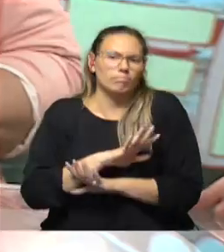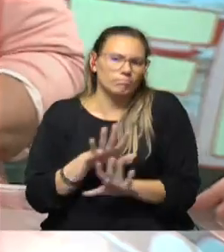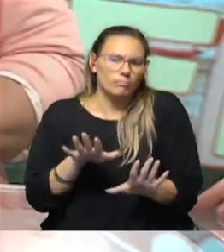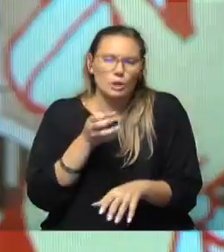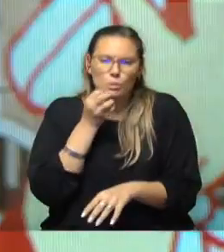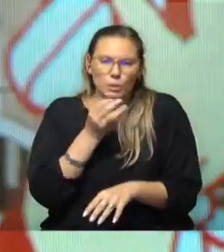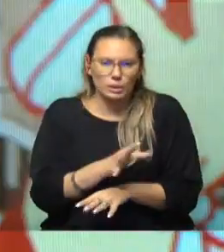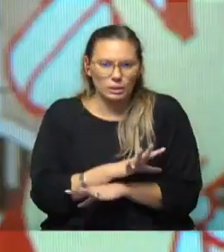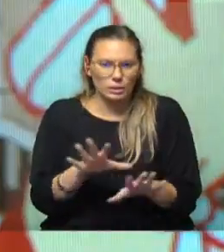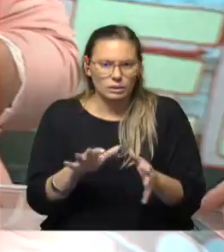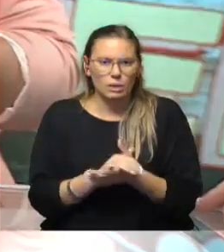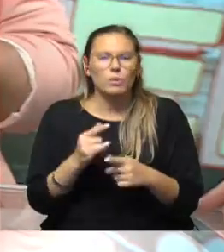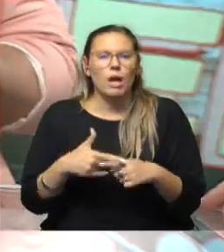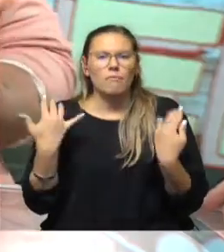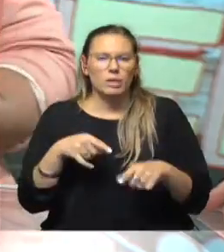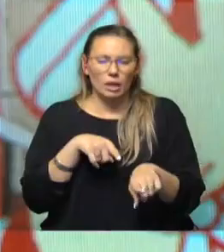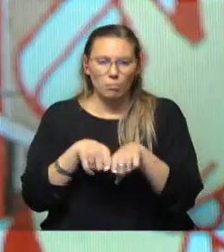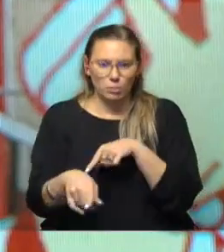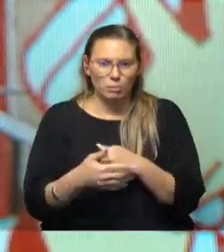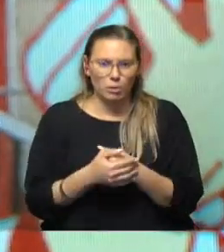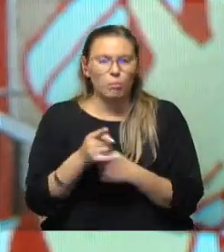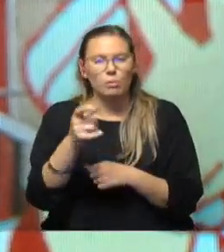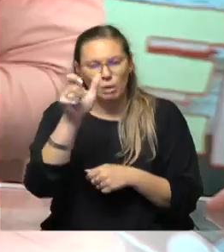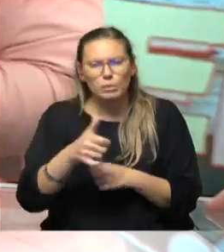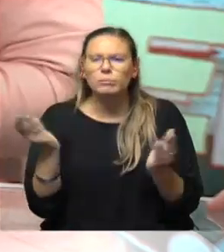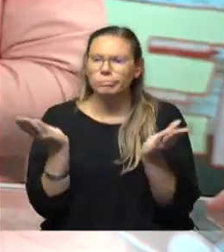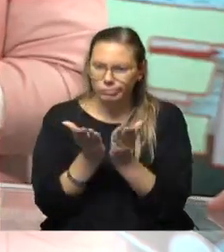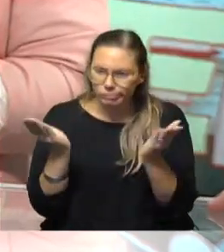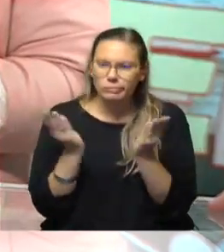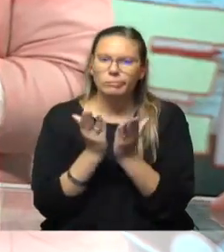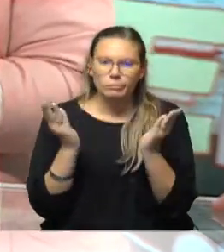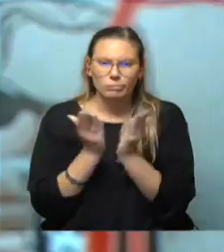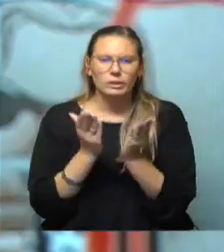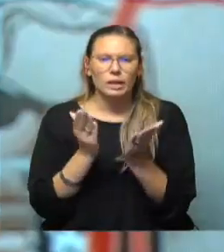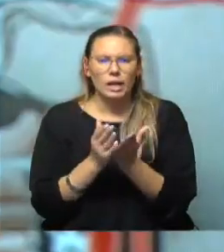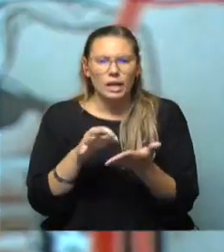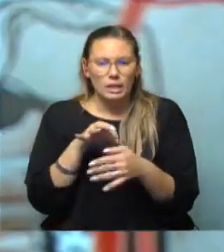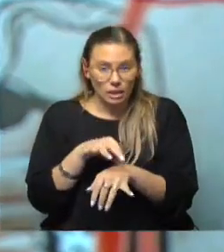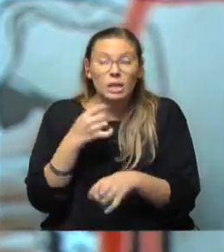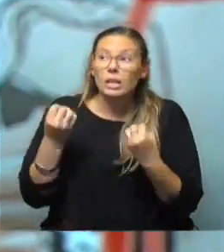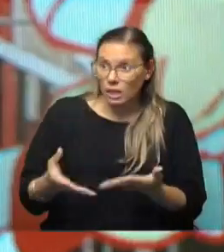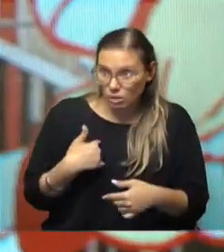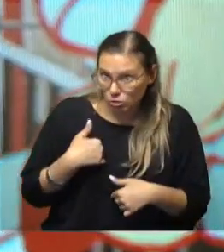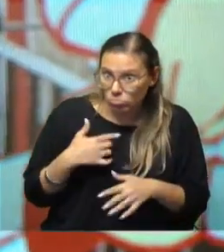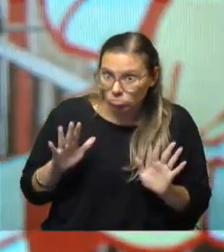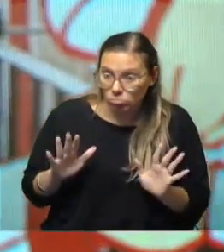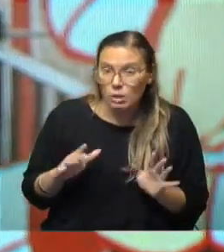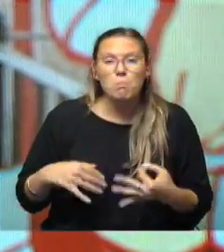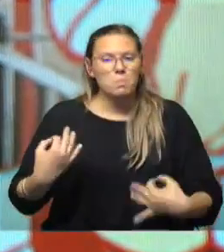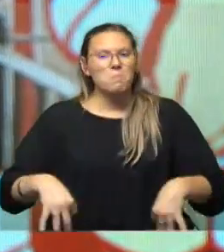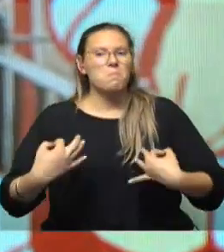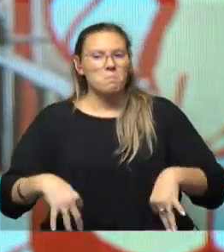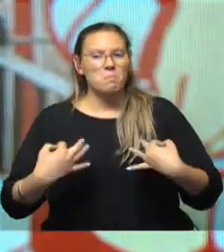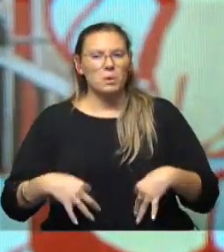Un bar mitzvah en vivo hiciste. Vos un, tipo, velas. Que, un tipo que ha estudiado guiones y todo eso. ¿Cómo estuvo? Muy bien, bien, muy bien, muy